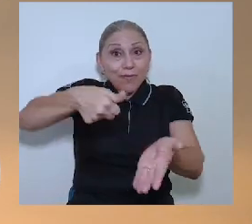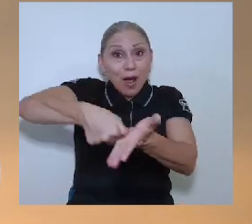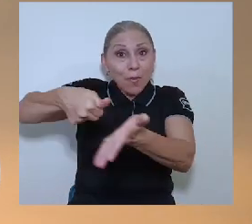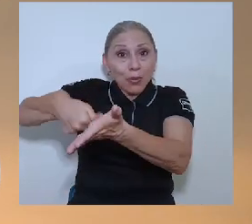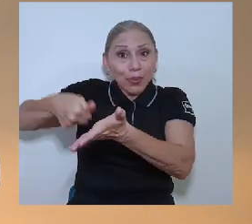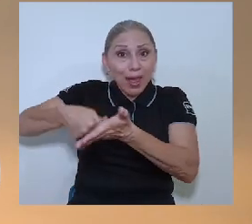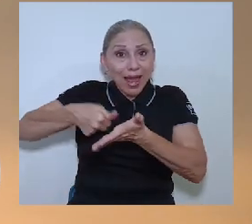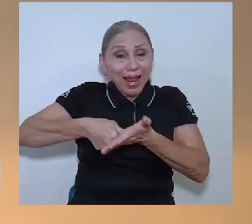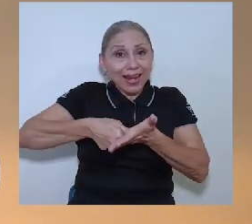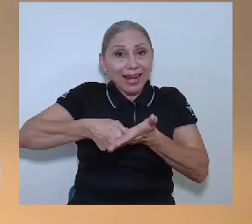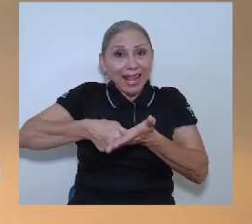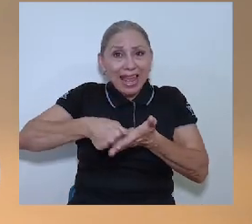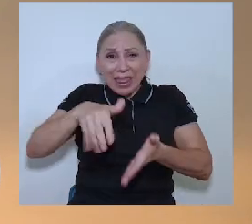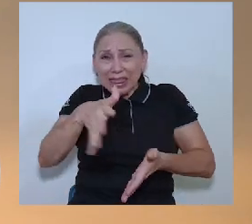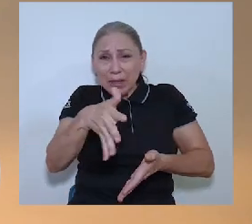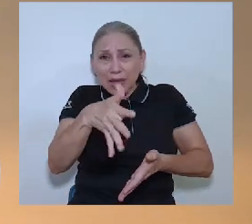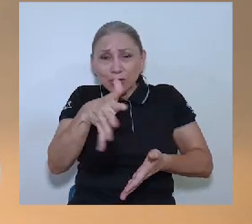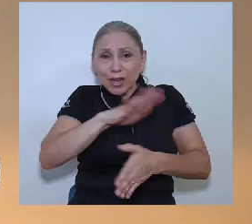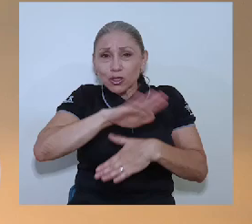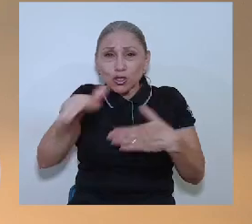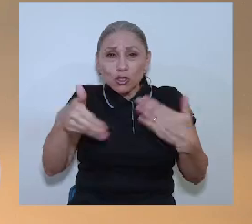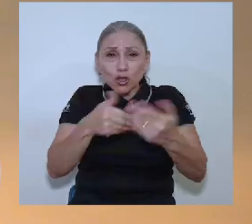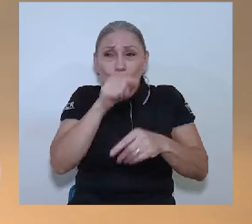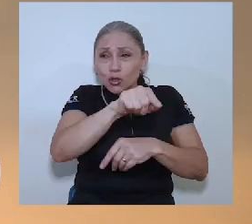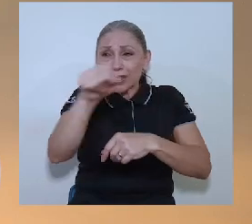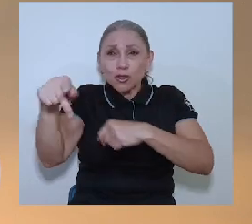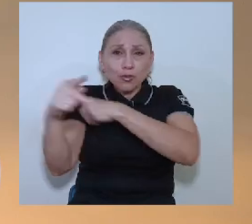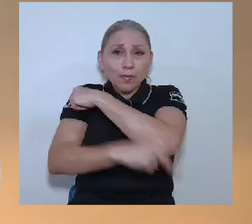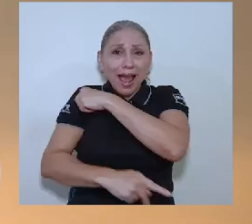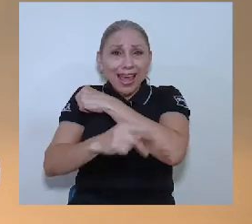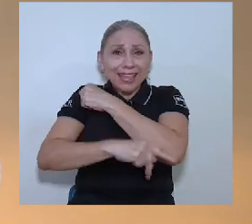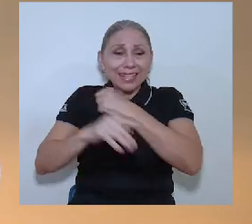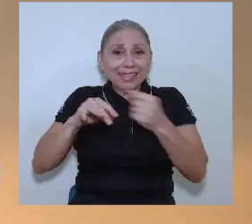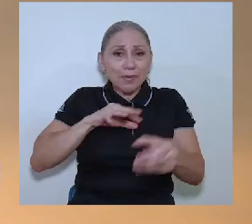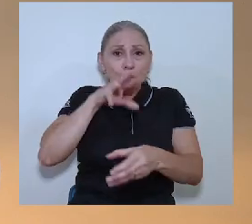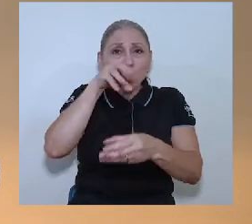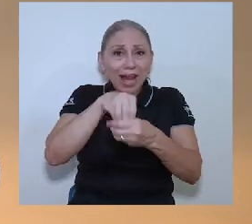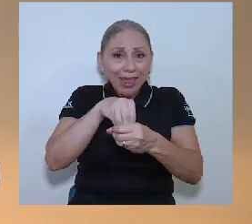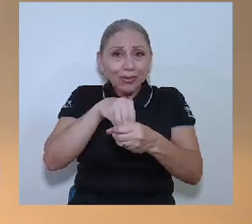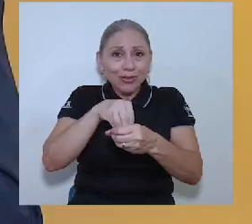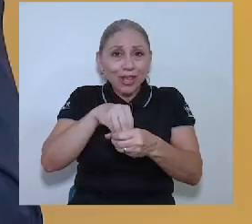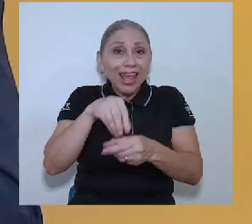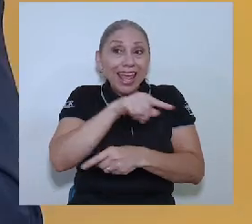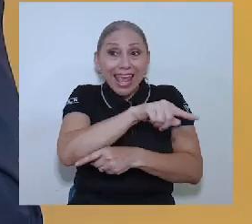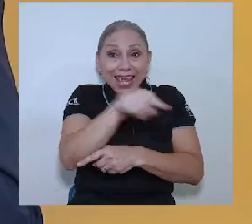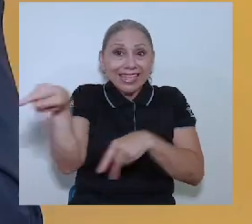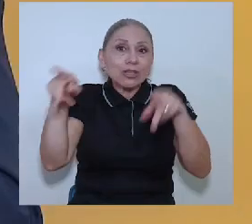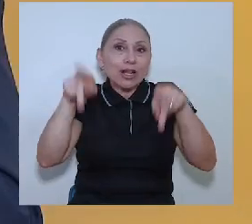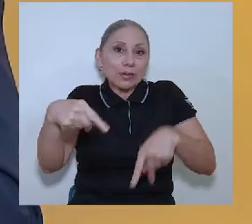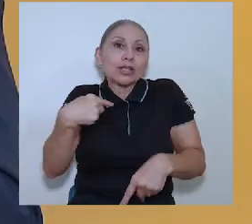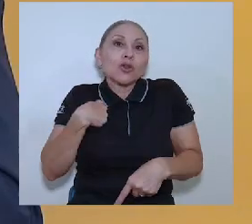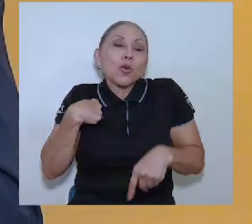de más o menos todos esos países involucrados serían los que uno podría